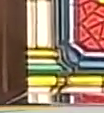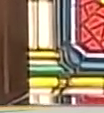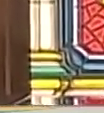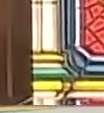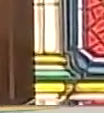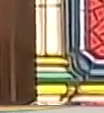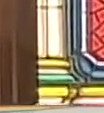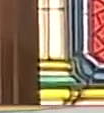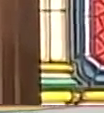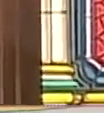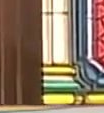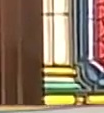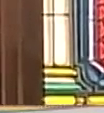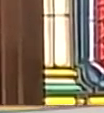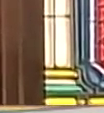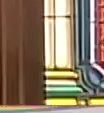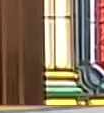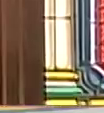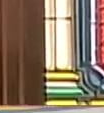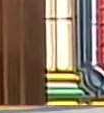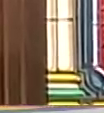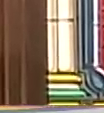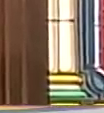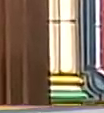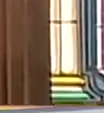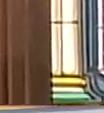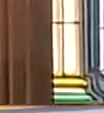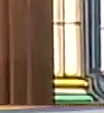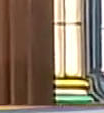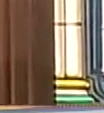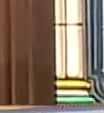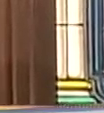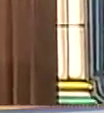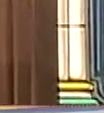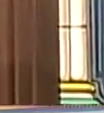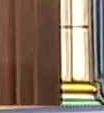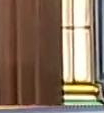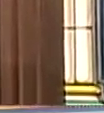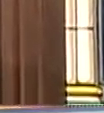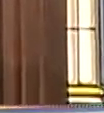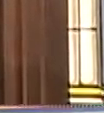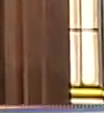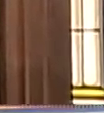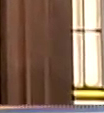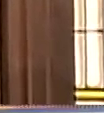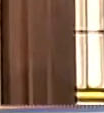es el primer Consejo Federal de Gobierno, luego de las